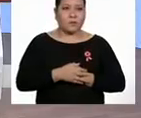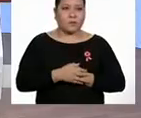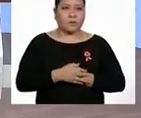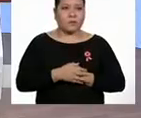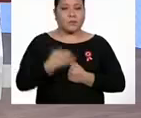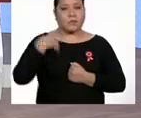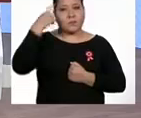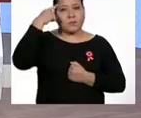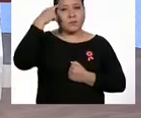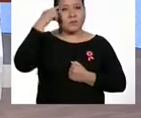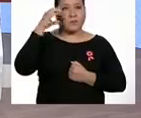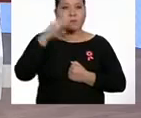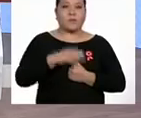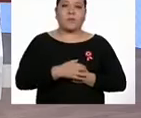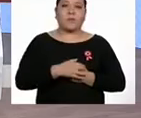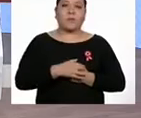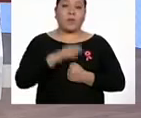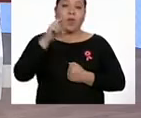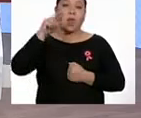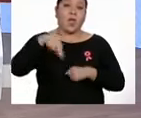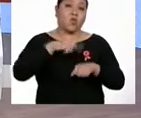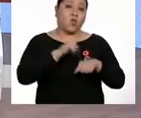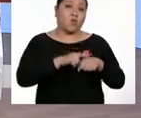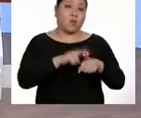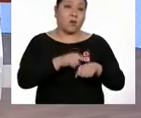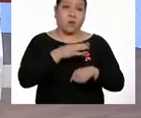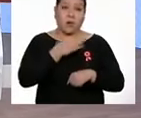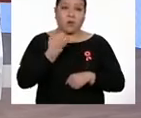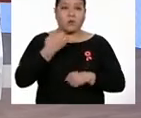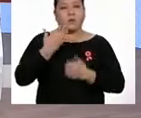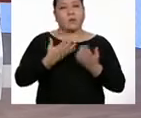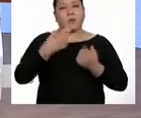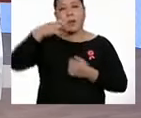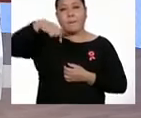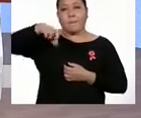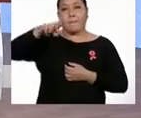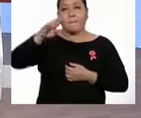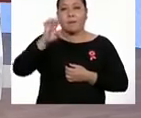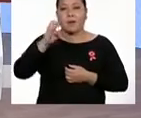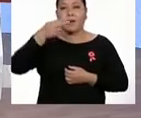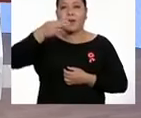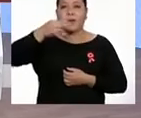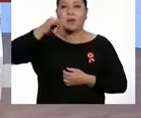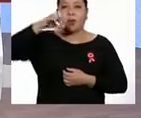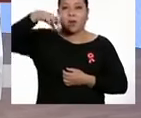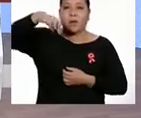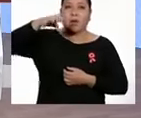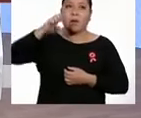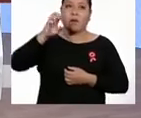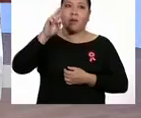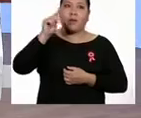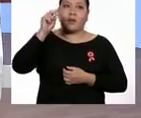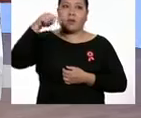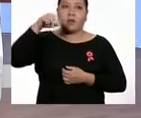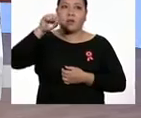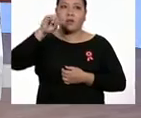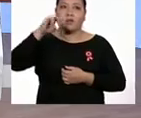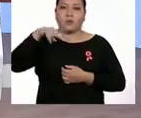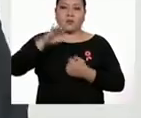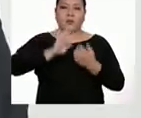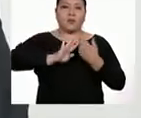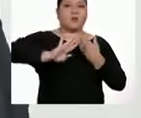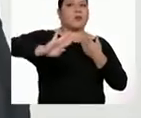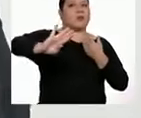Sin duda, la categoría normal y quizás también la de prehipertensión. Son las únicas dos que te mantienen fuera